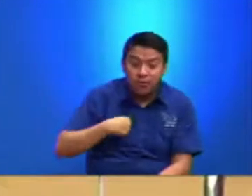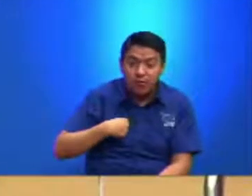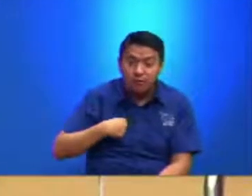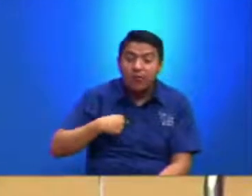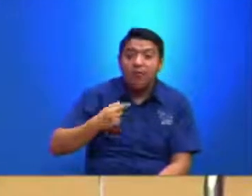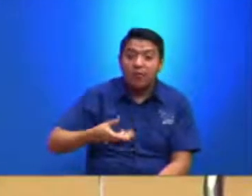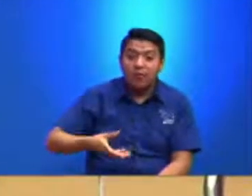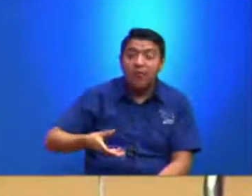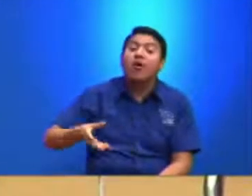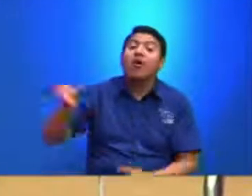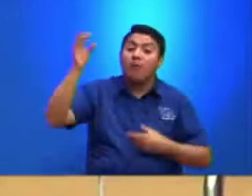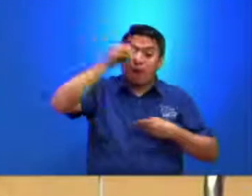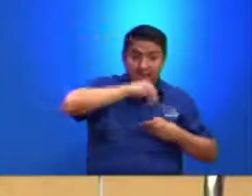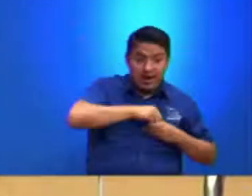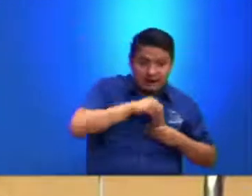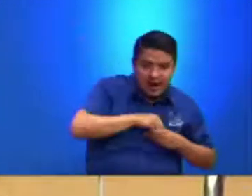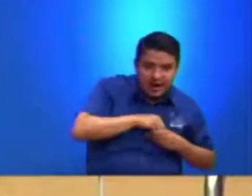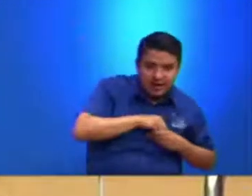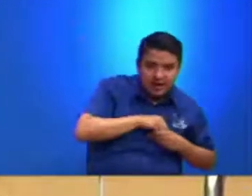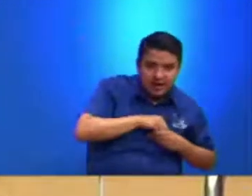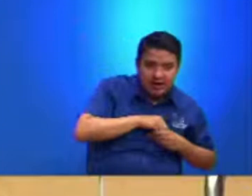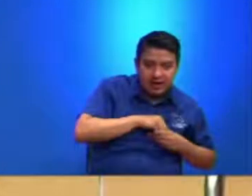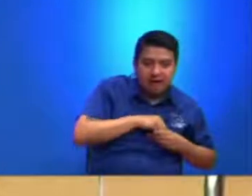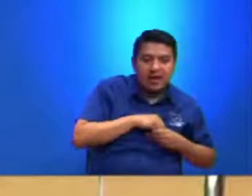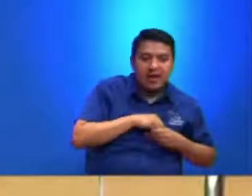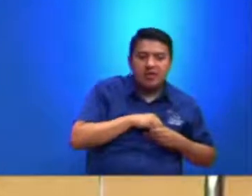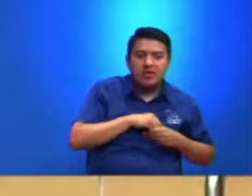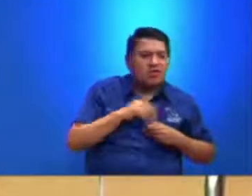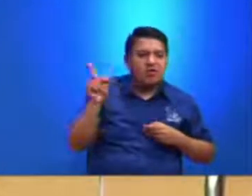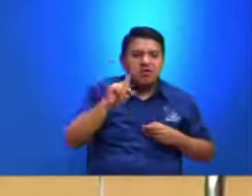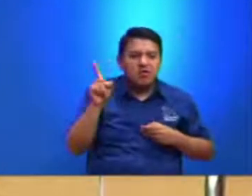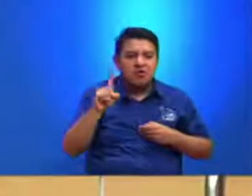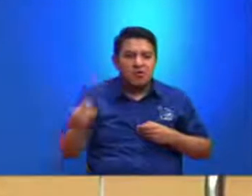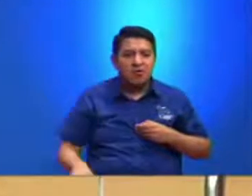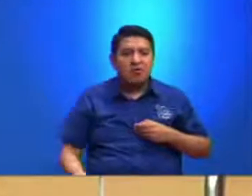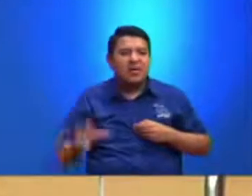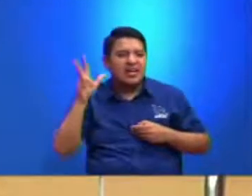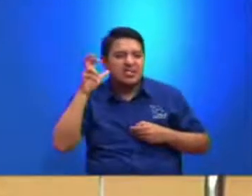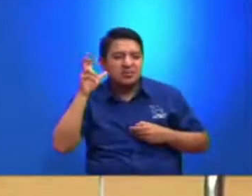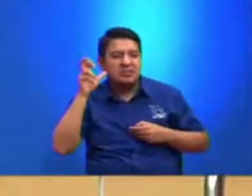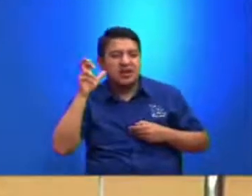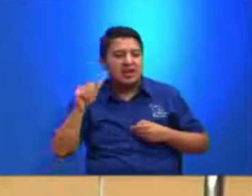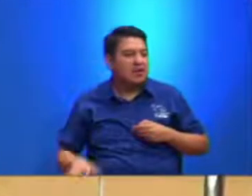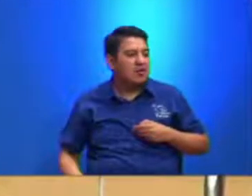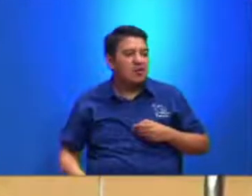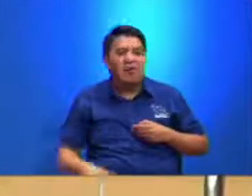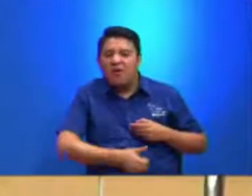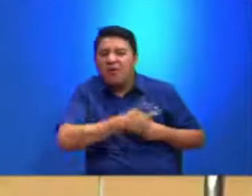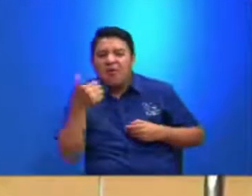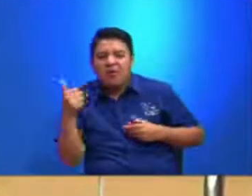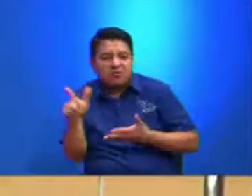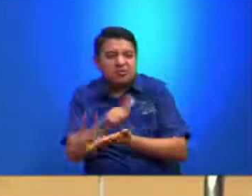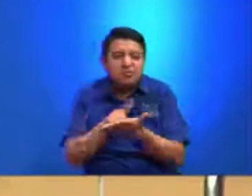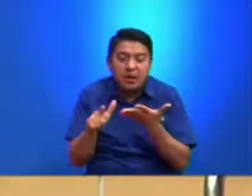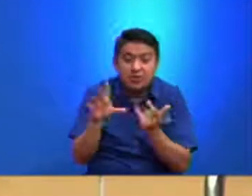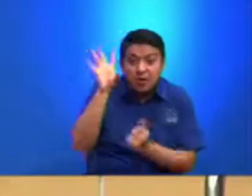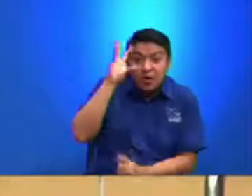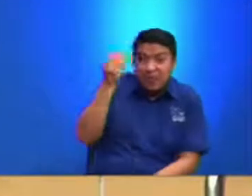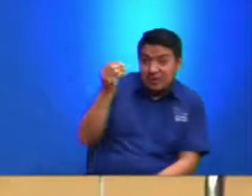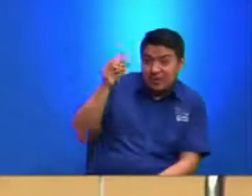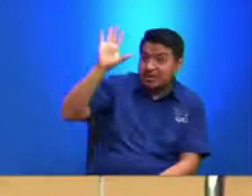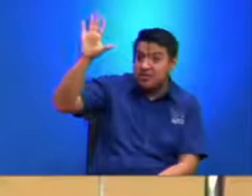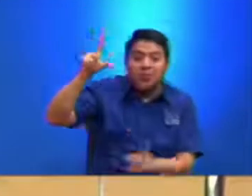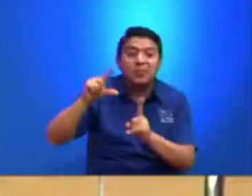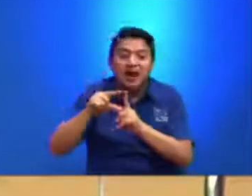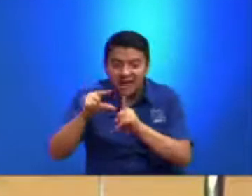en tu corazón, que cuando salgas de aquí vayas pensando, quizá no todo, en todo el mensaje, hermano, pero un rema por